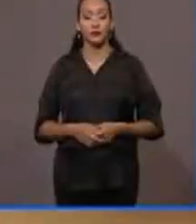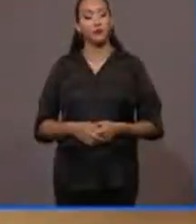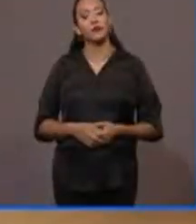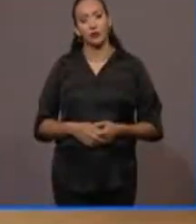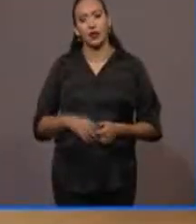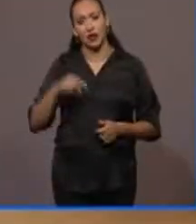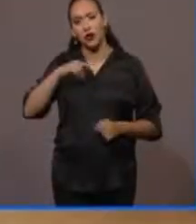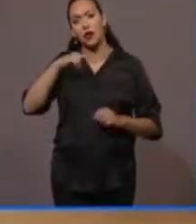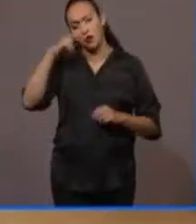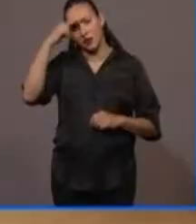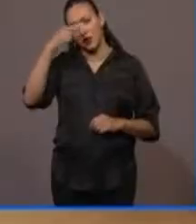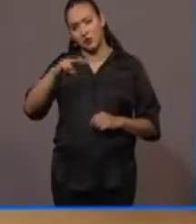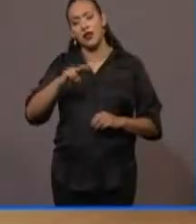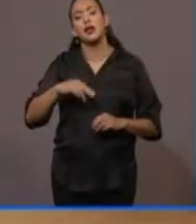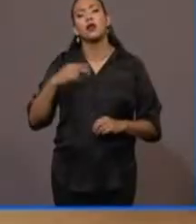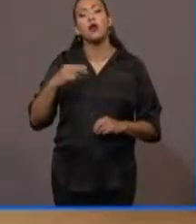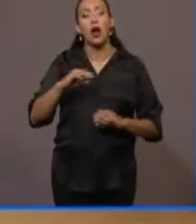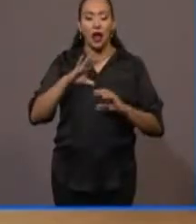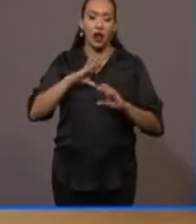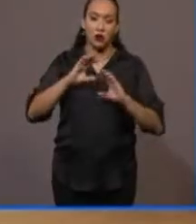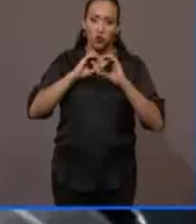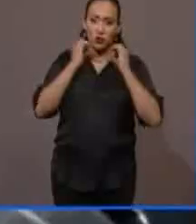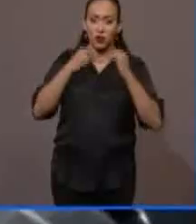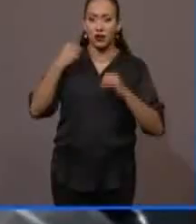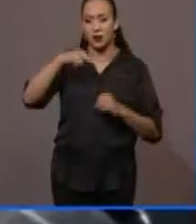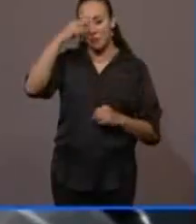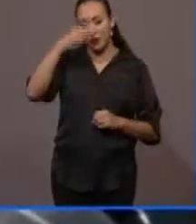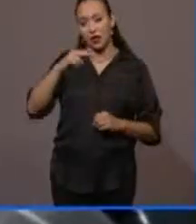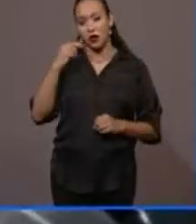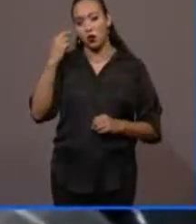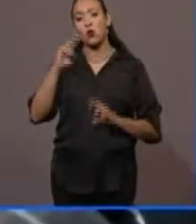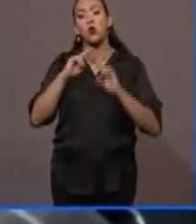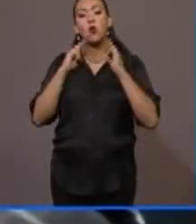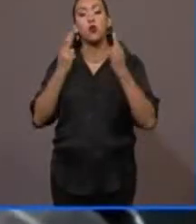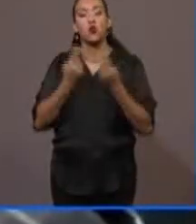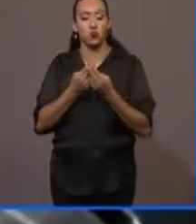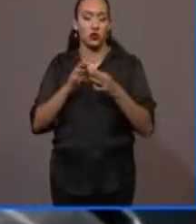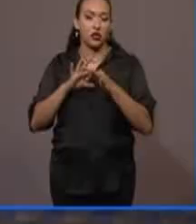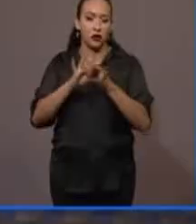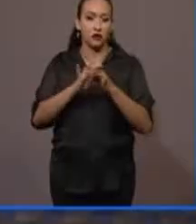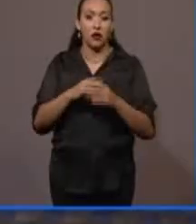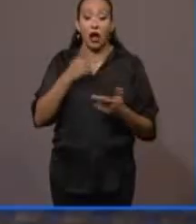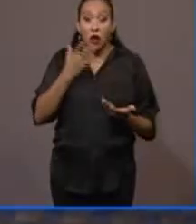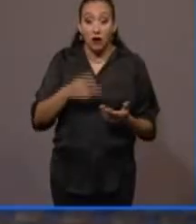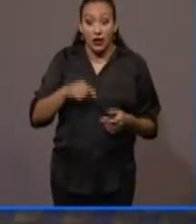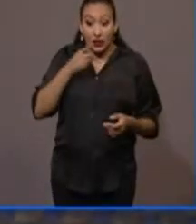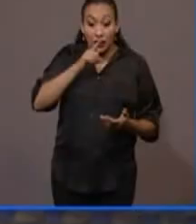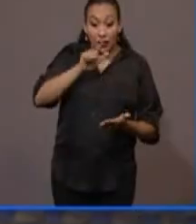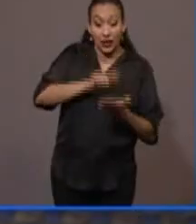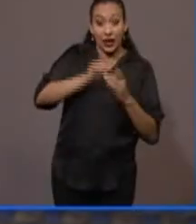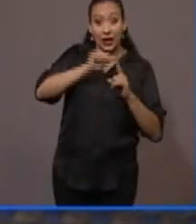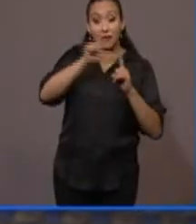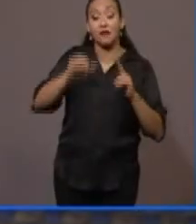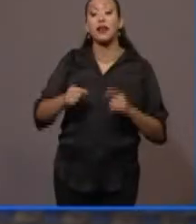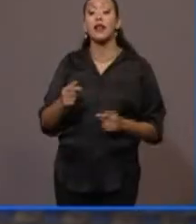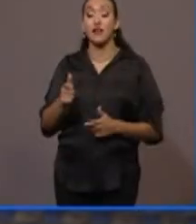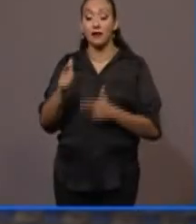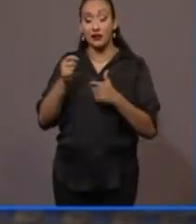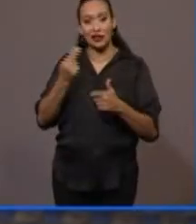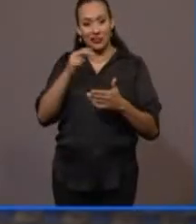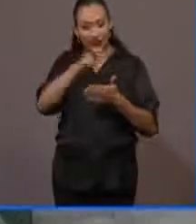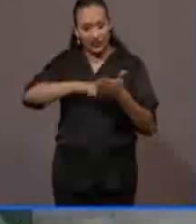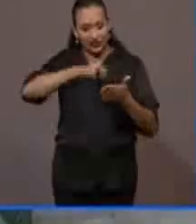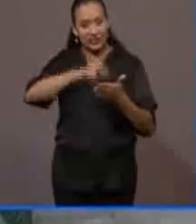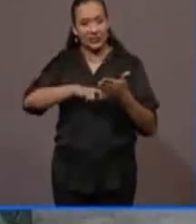Y si bien la organización México Unido contra la Delincuencia consideró que la Ley Federal de Armas de Fuego y Explosivos requería ser